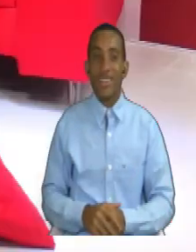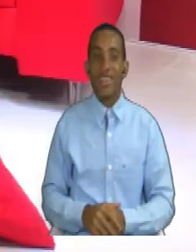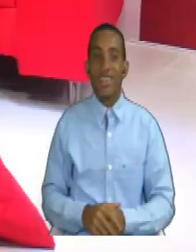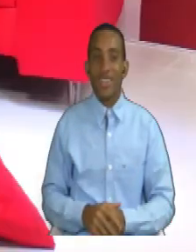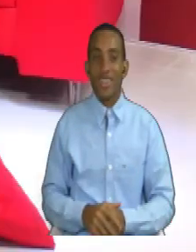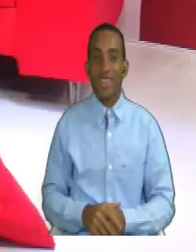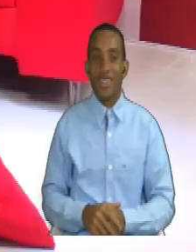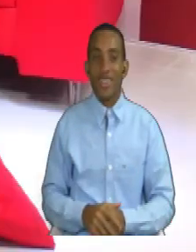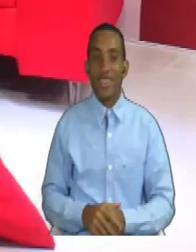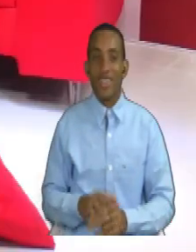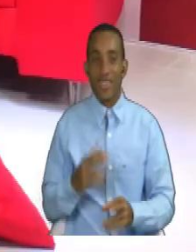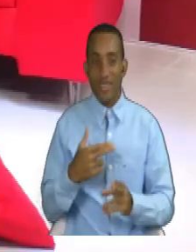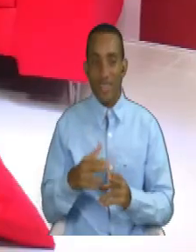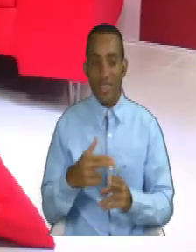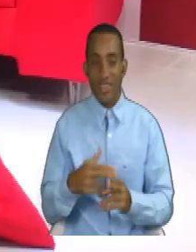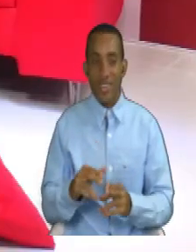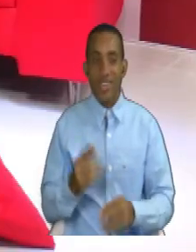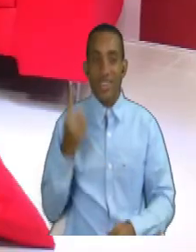Ah, bueno.